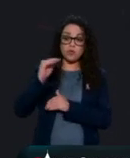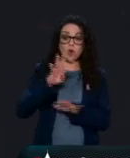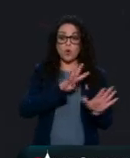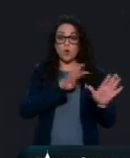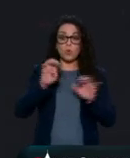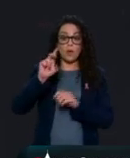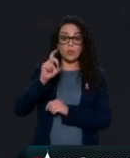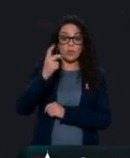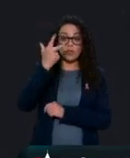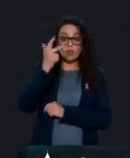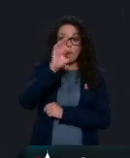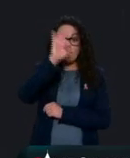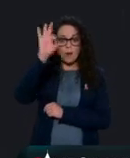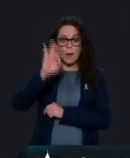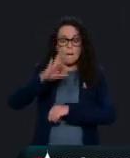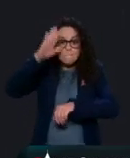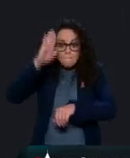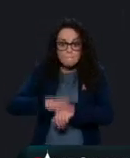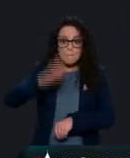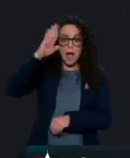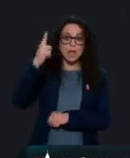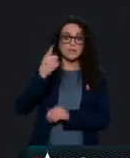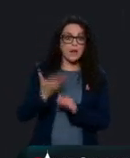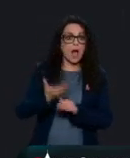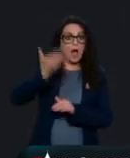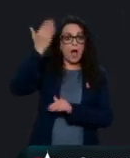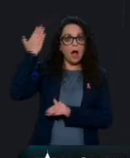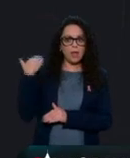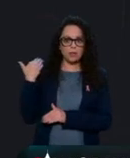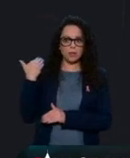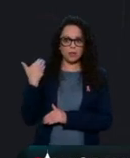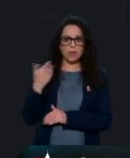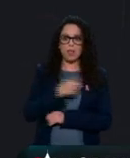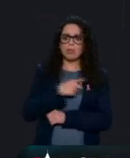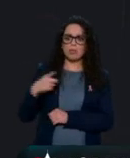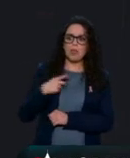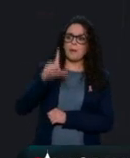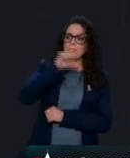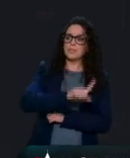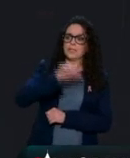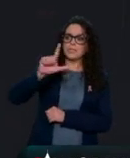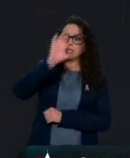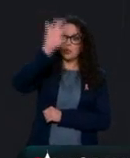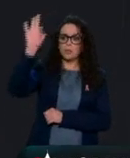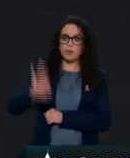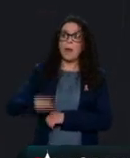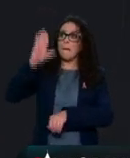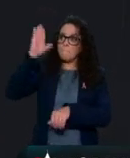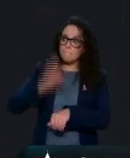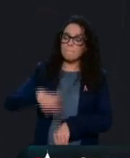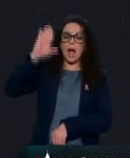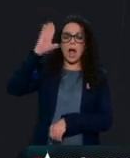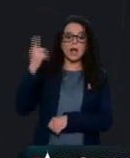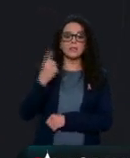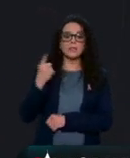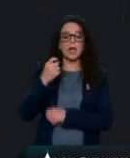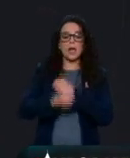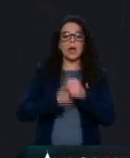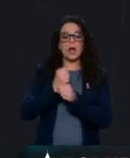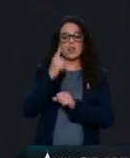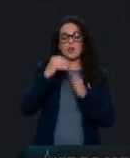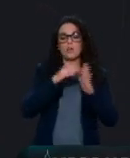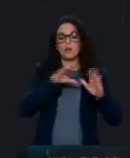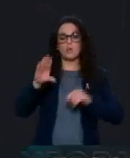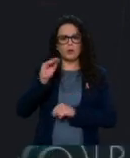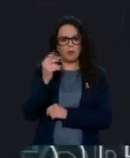438% más de lo que era originalmente, es decir, se debe 77% más de lo que se debía en